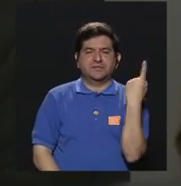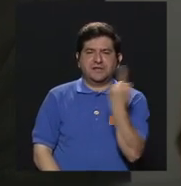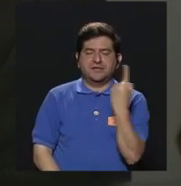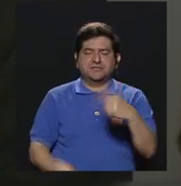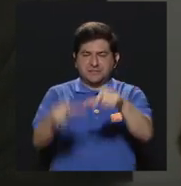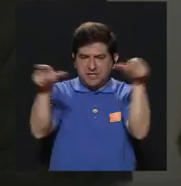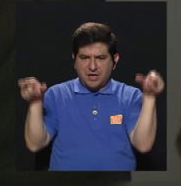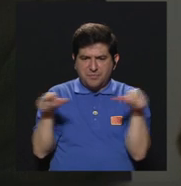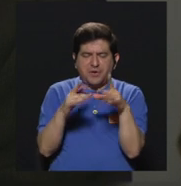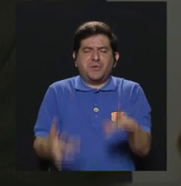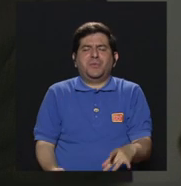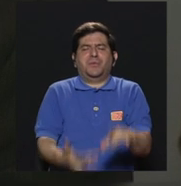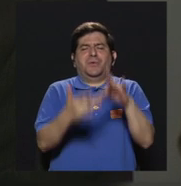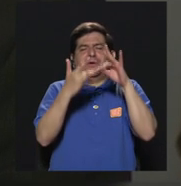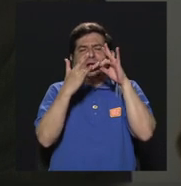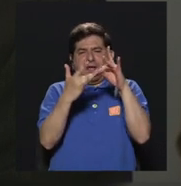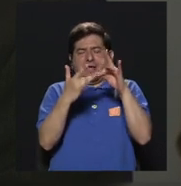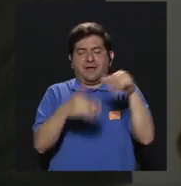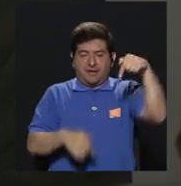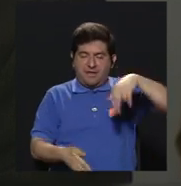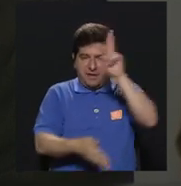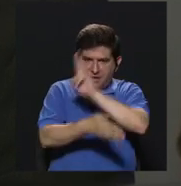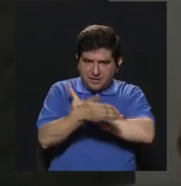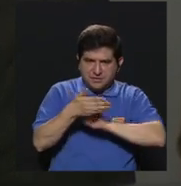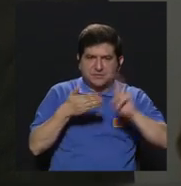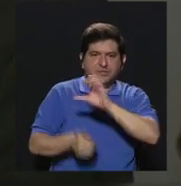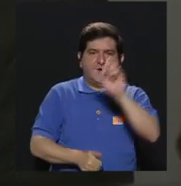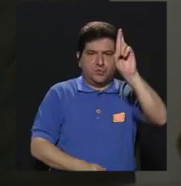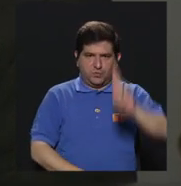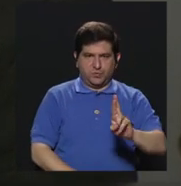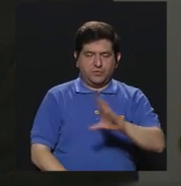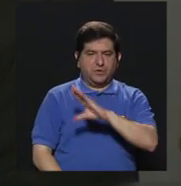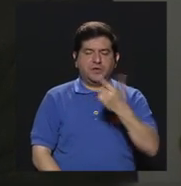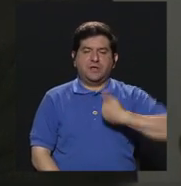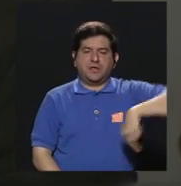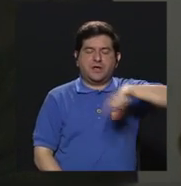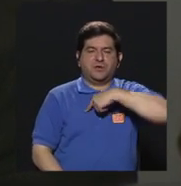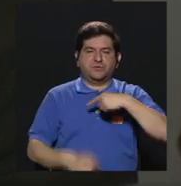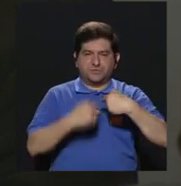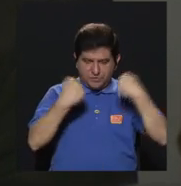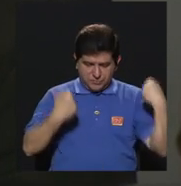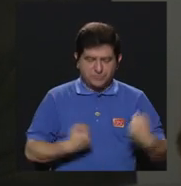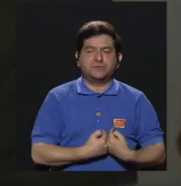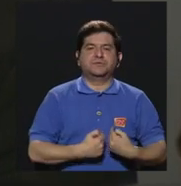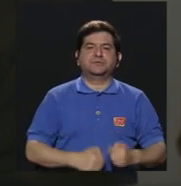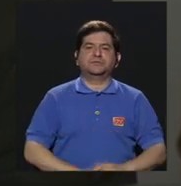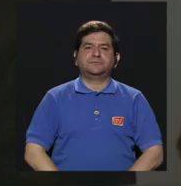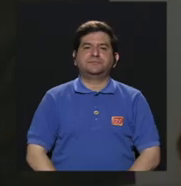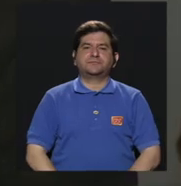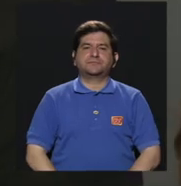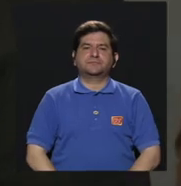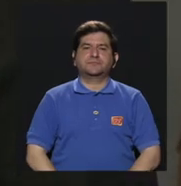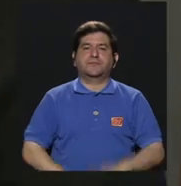lugar muy especial en la Universidad de Costa Rica y en nuestro corazón.